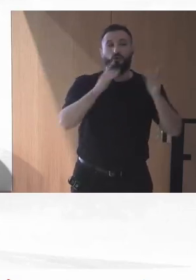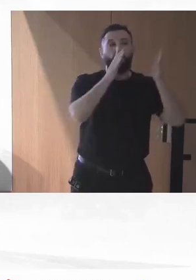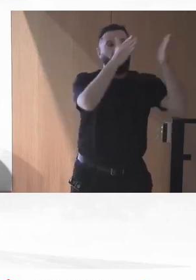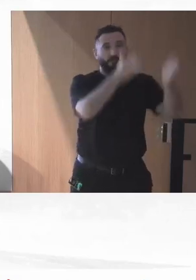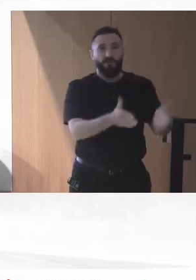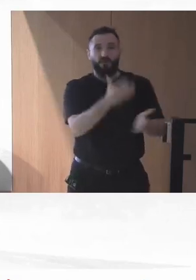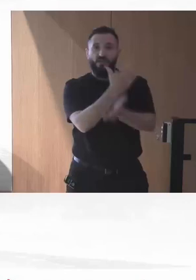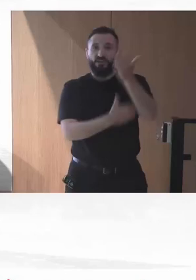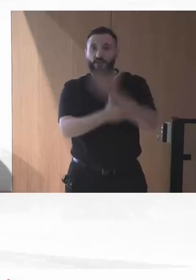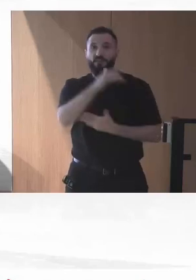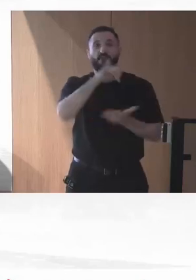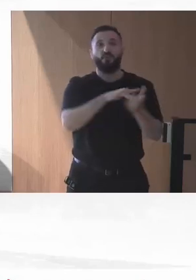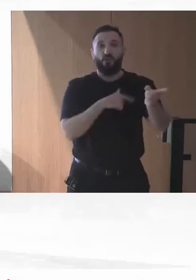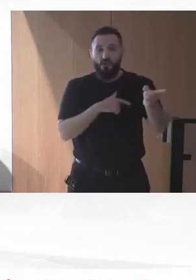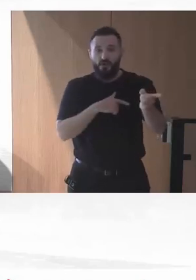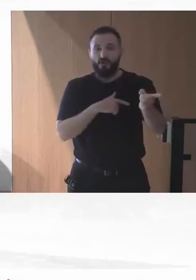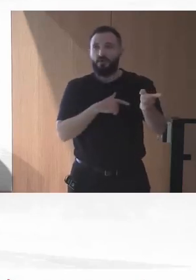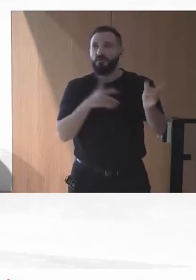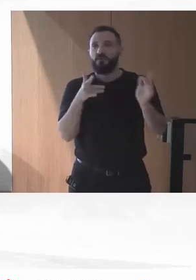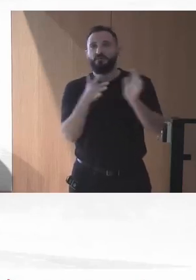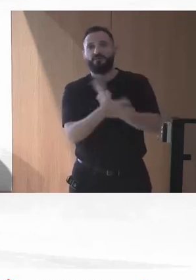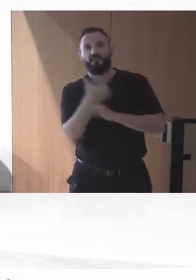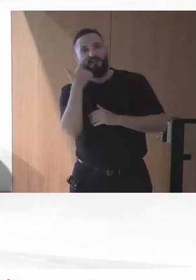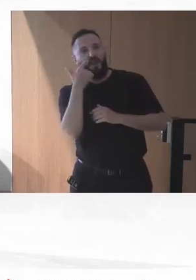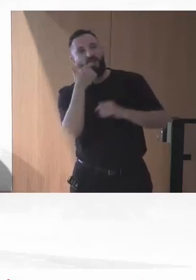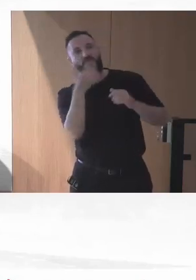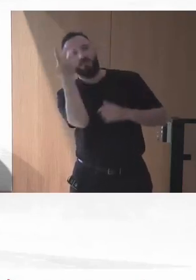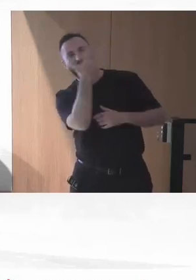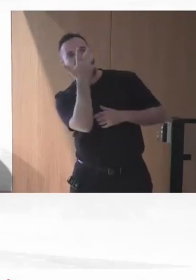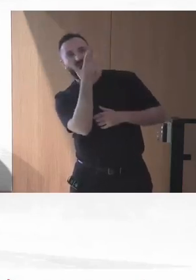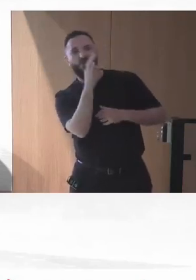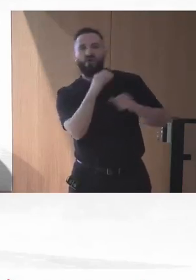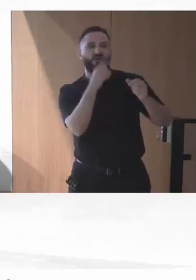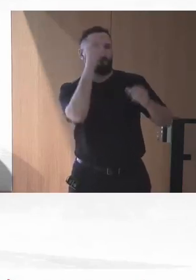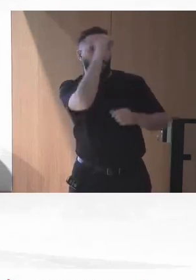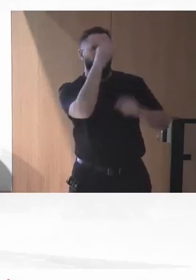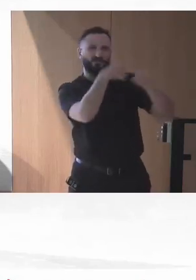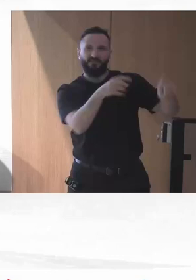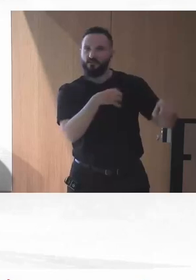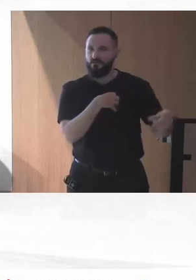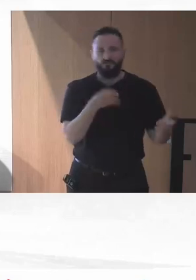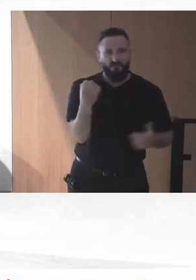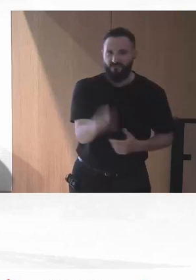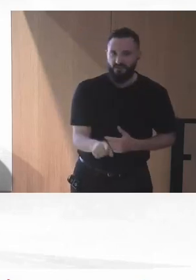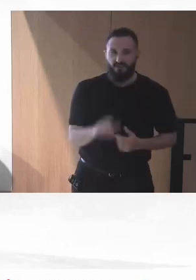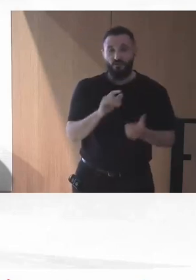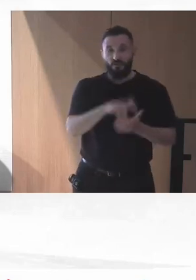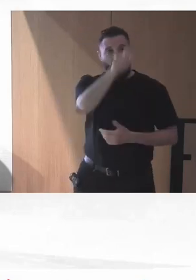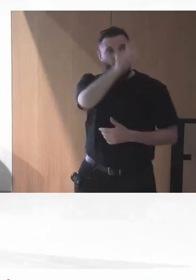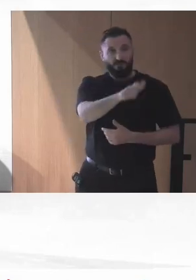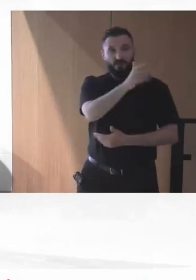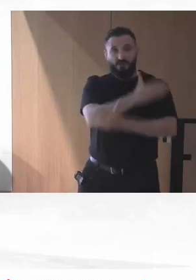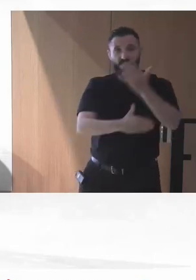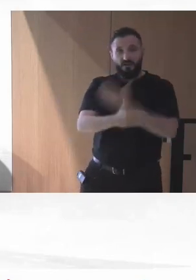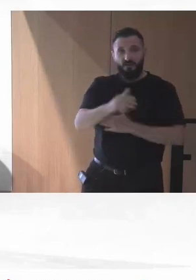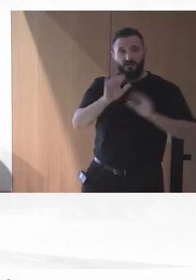persona tenga discapacidad, no debemos juzgarla diferente. Al fin y al cabo, somos personas teniendo discapacidad como